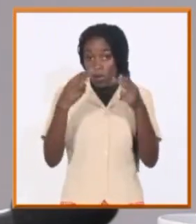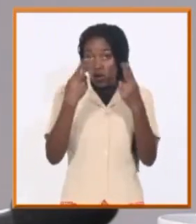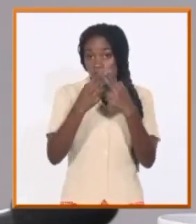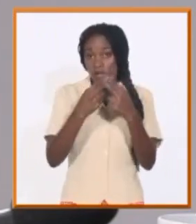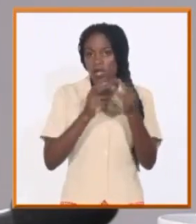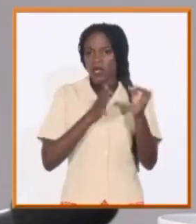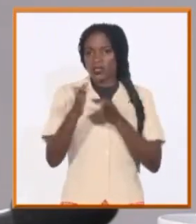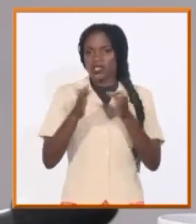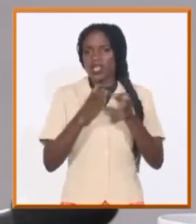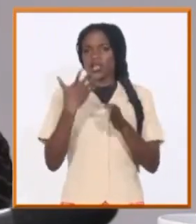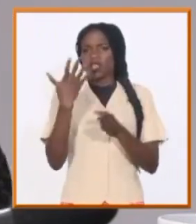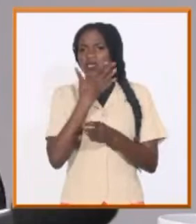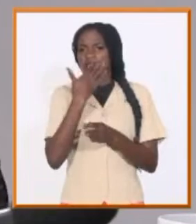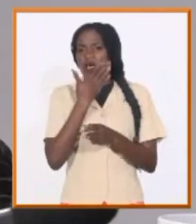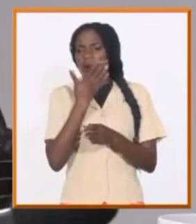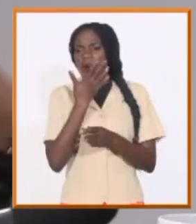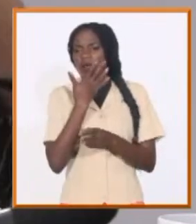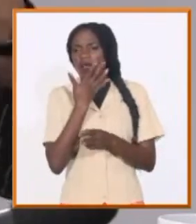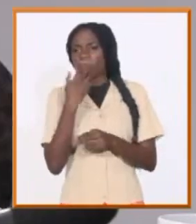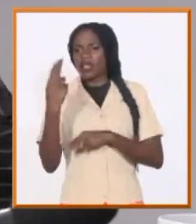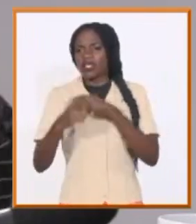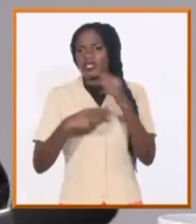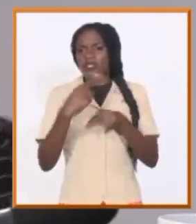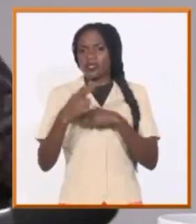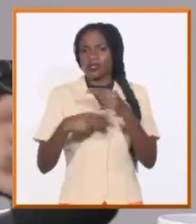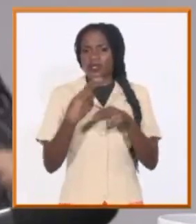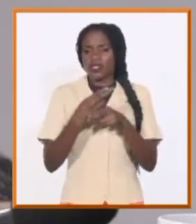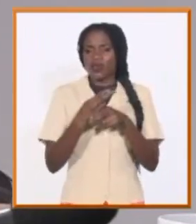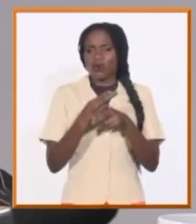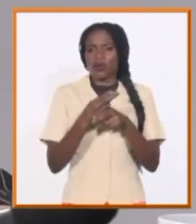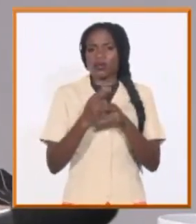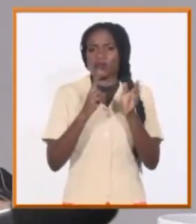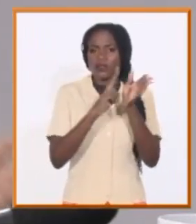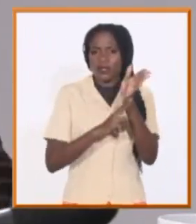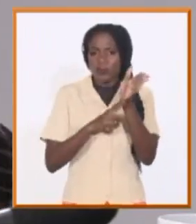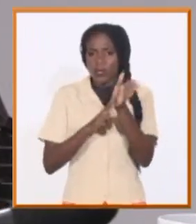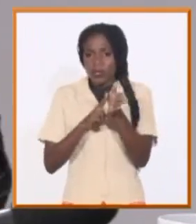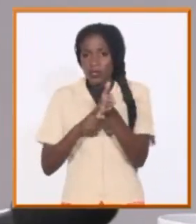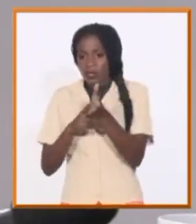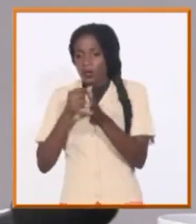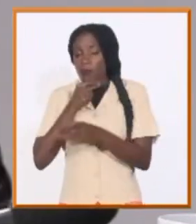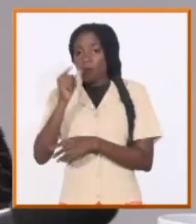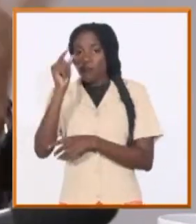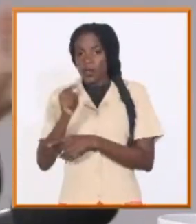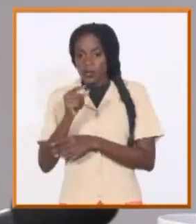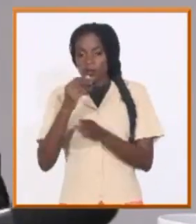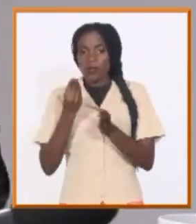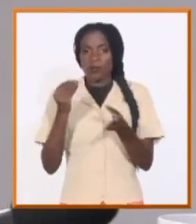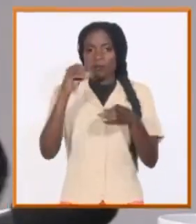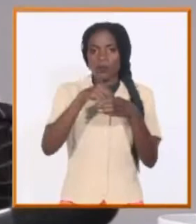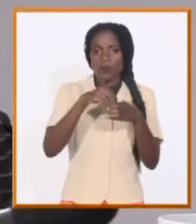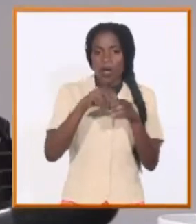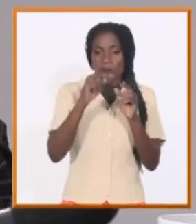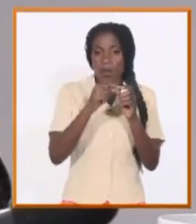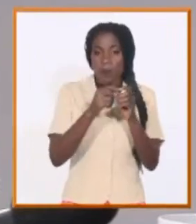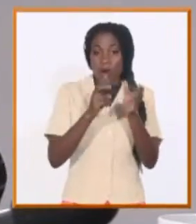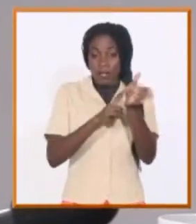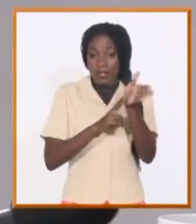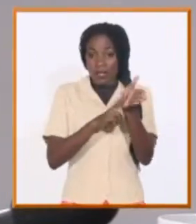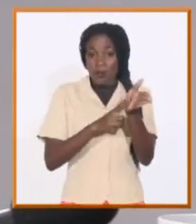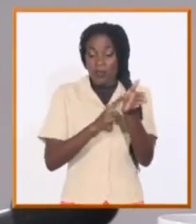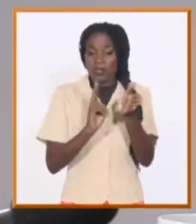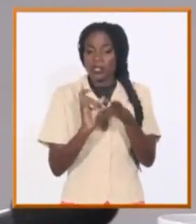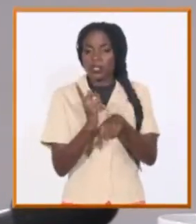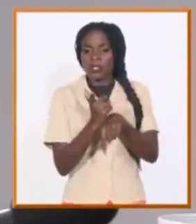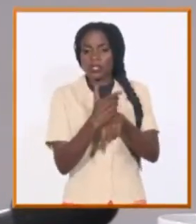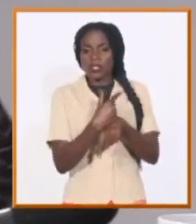la función del metro que hizo, porque el metro trasladó prácticamente a la prensa. Habían ómnibus, pero como se demoraba un poco